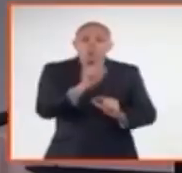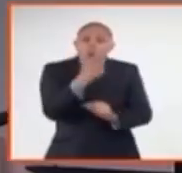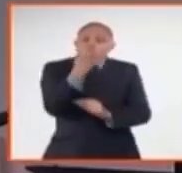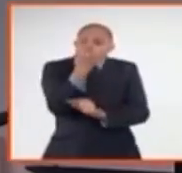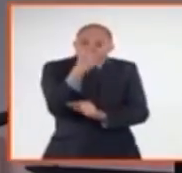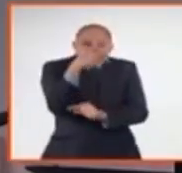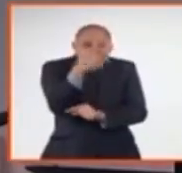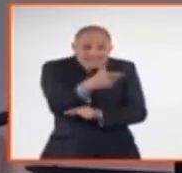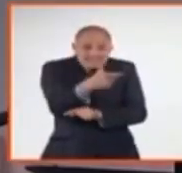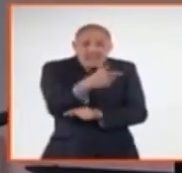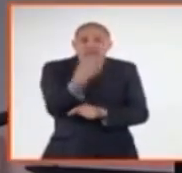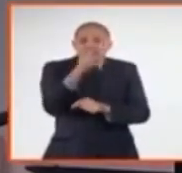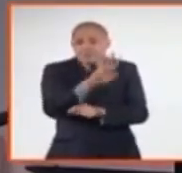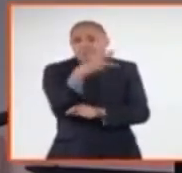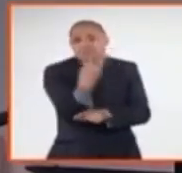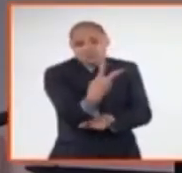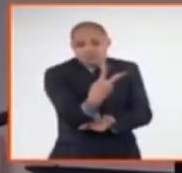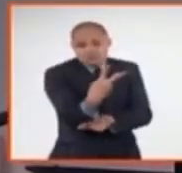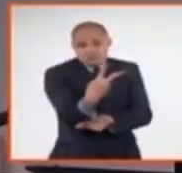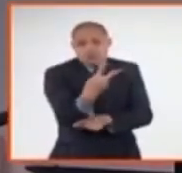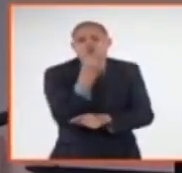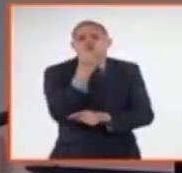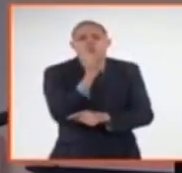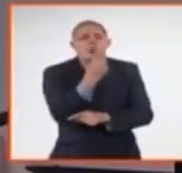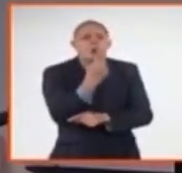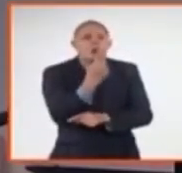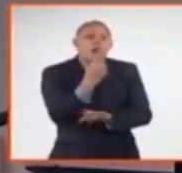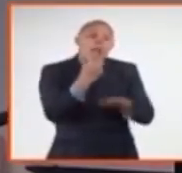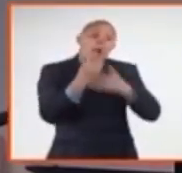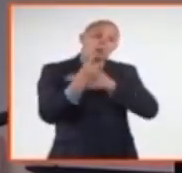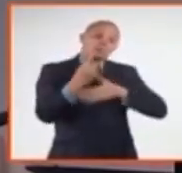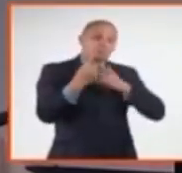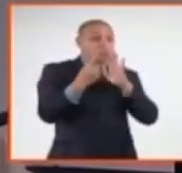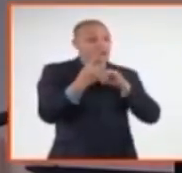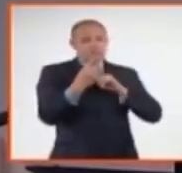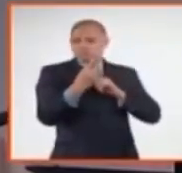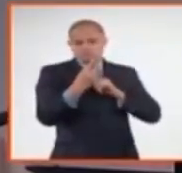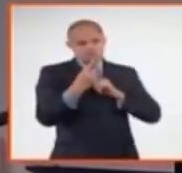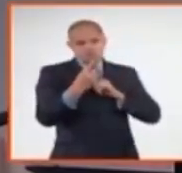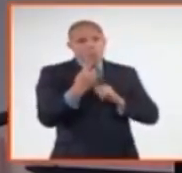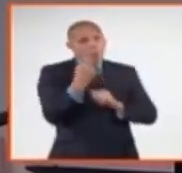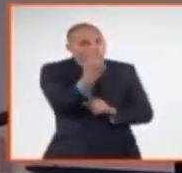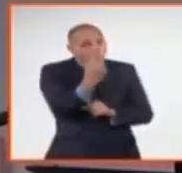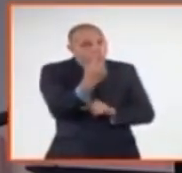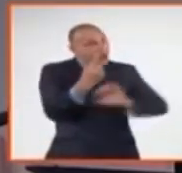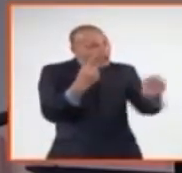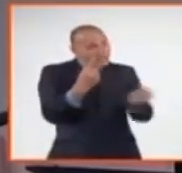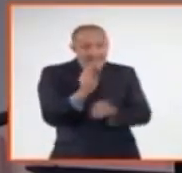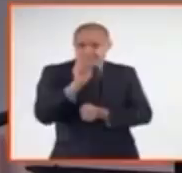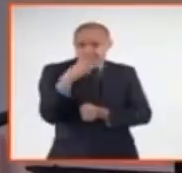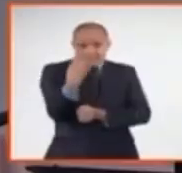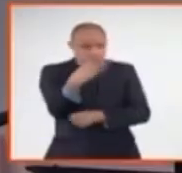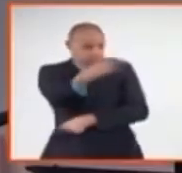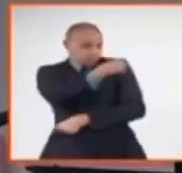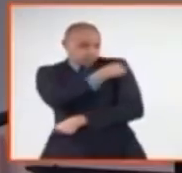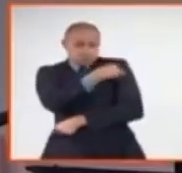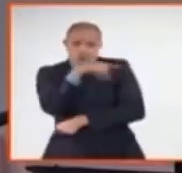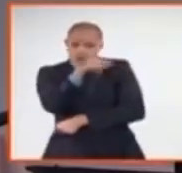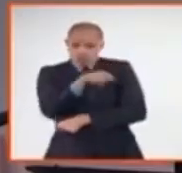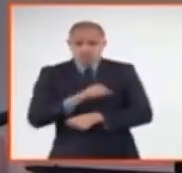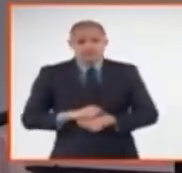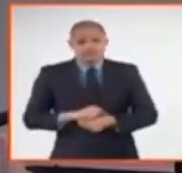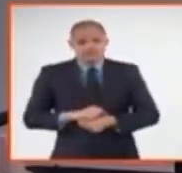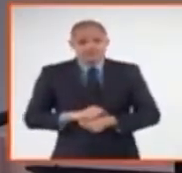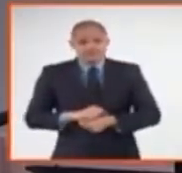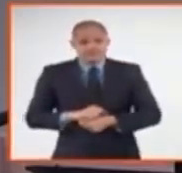ha sido en este esquema de tres dosis siempre hemos defendido y así ha sido de conjunto con el mensaje a todas las autoridades bueno que